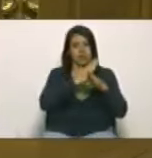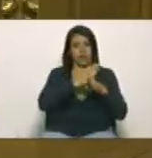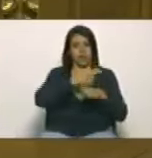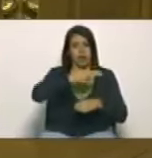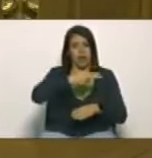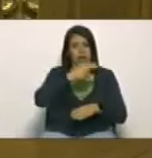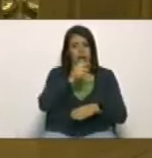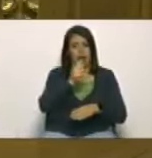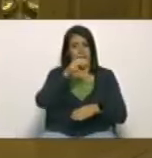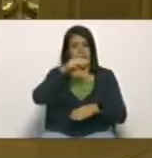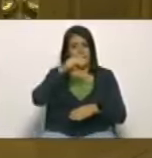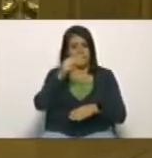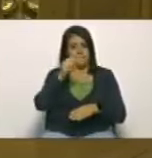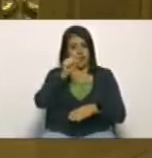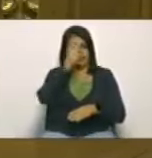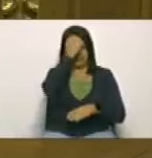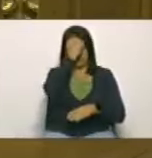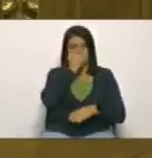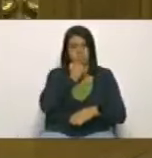Pero aumenta